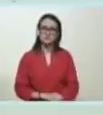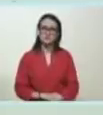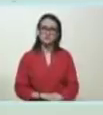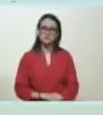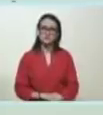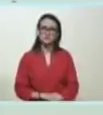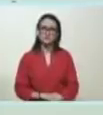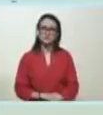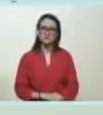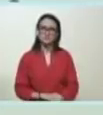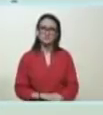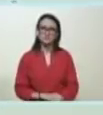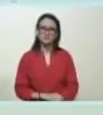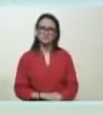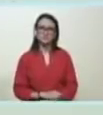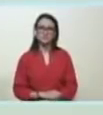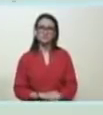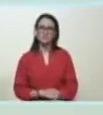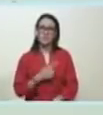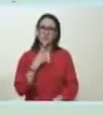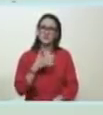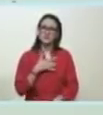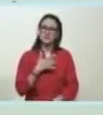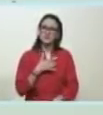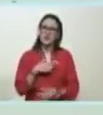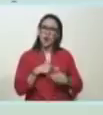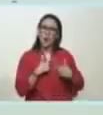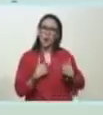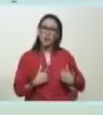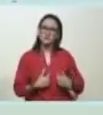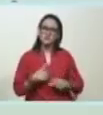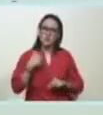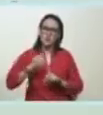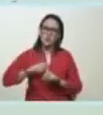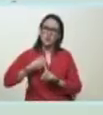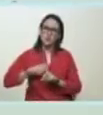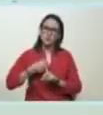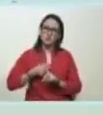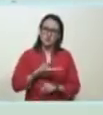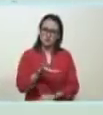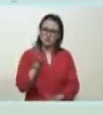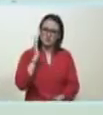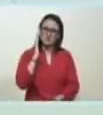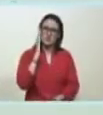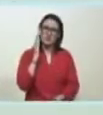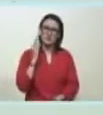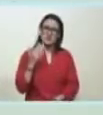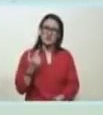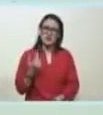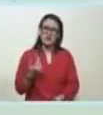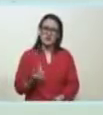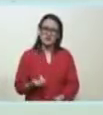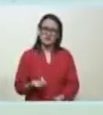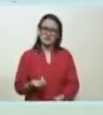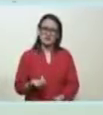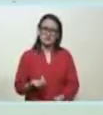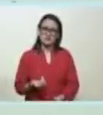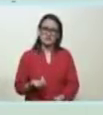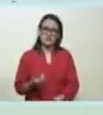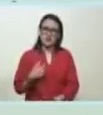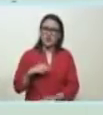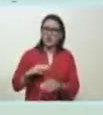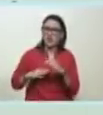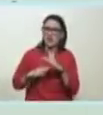Y lo digo con el sentimiento del corazón del que lucha, porque ustedes saben que yo no soy un burócrata que ando en